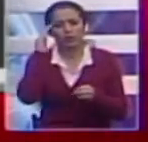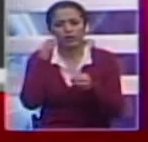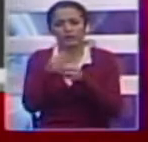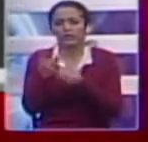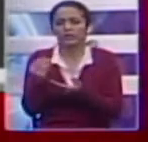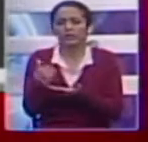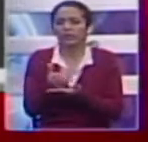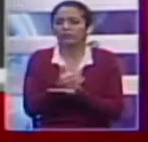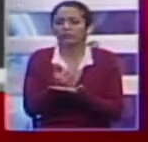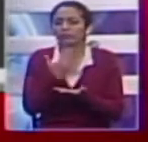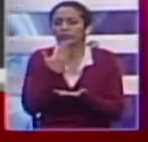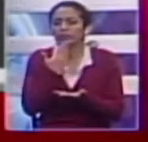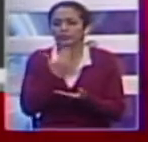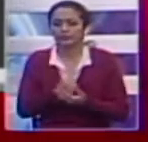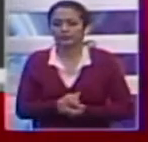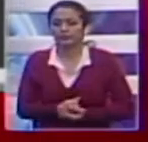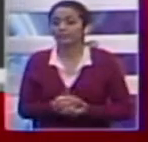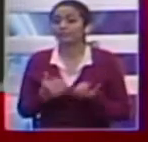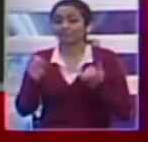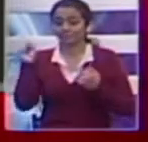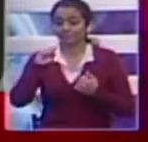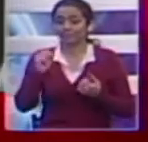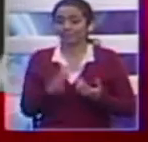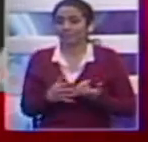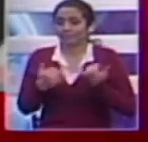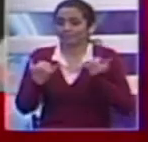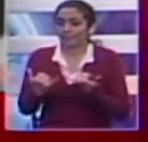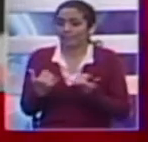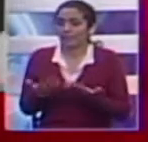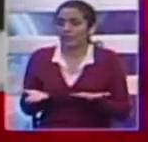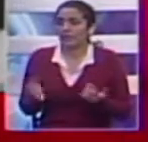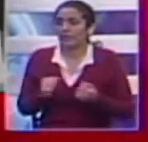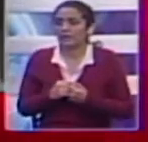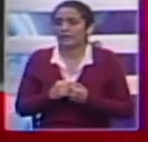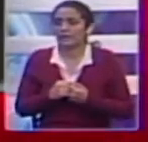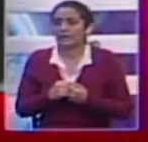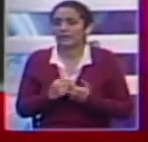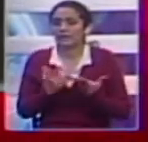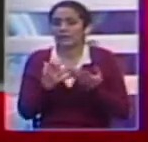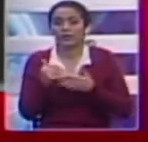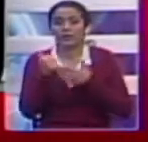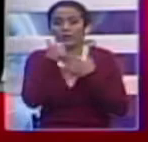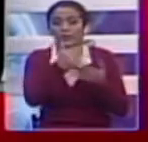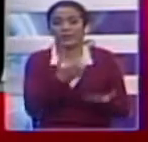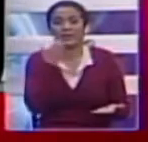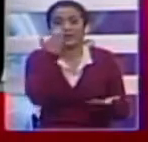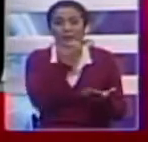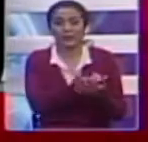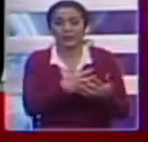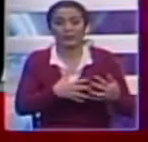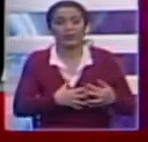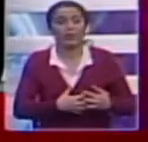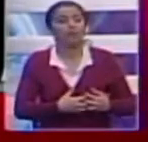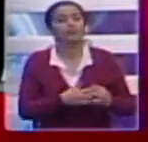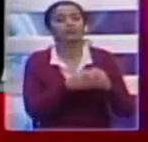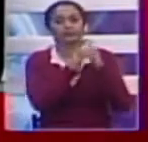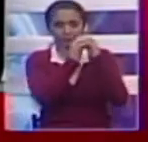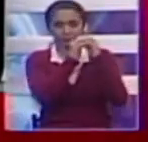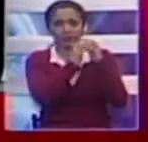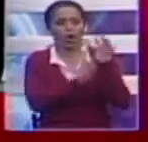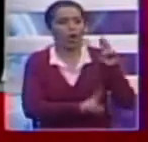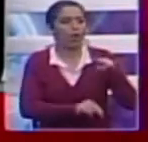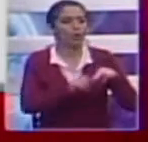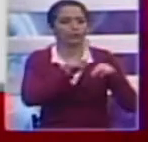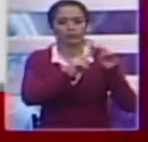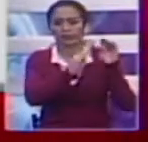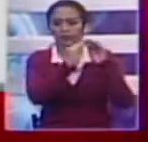Sí, nosotros estamos apuntando a la reactivación, económica y a la reconstrucción, uh-huh. Como lo